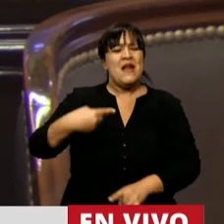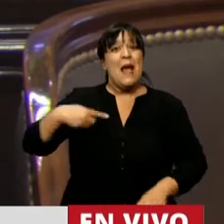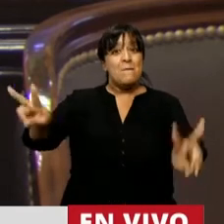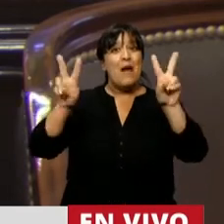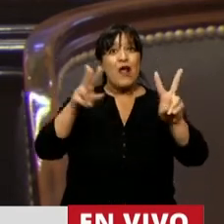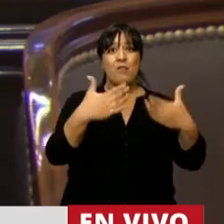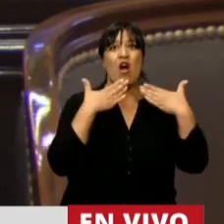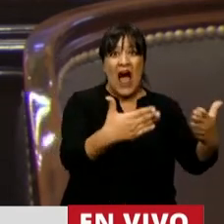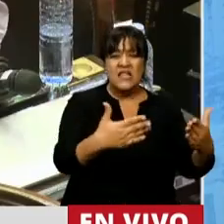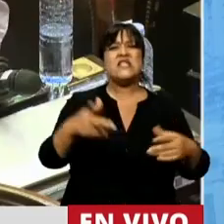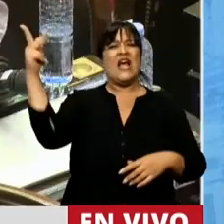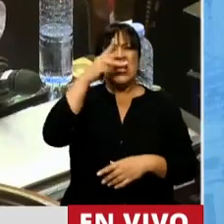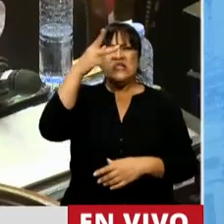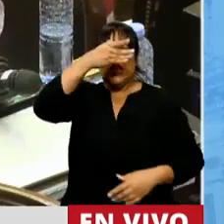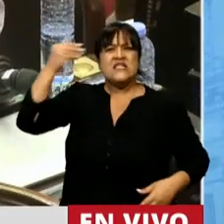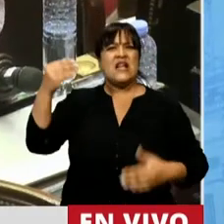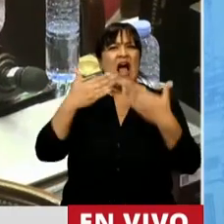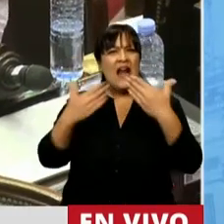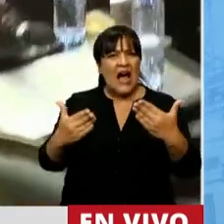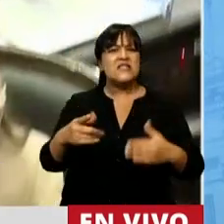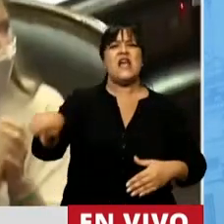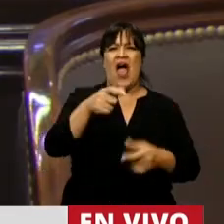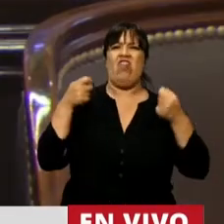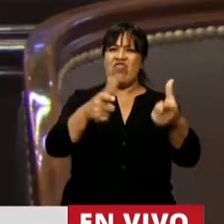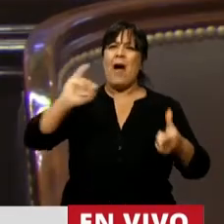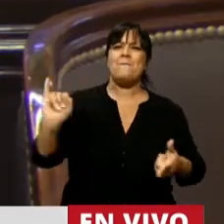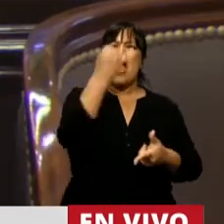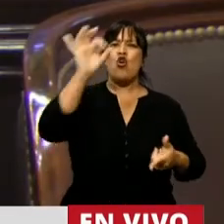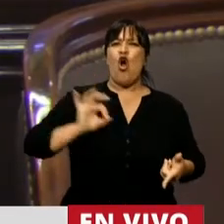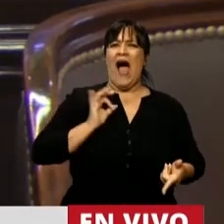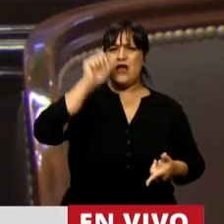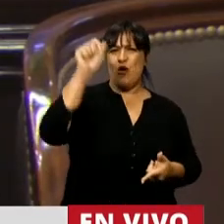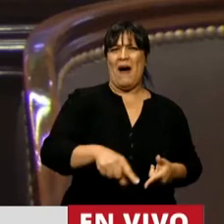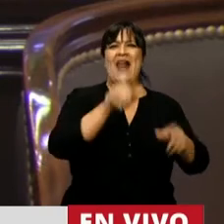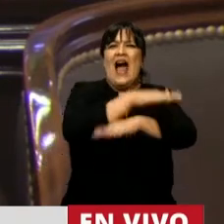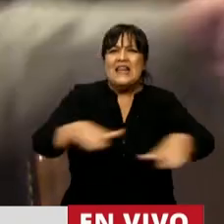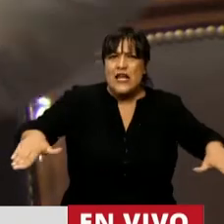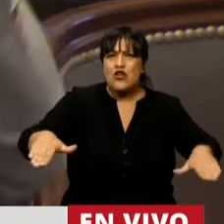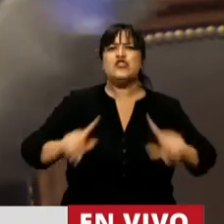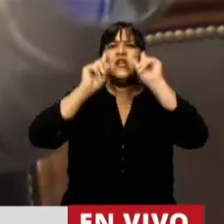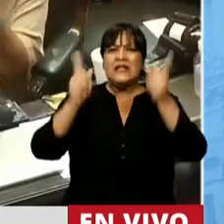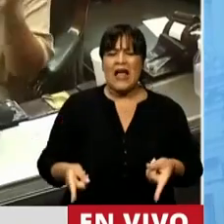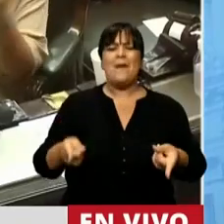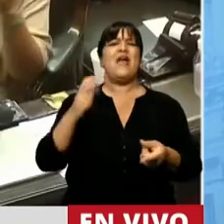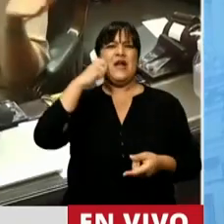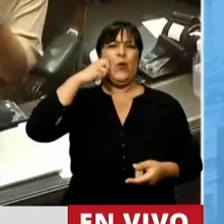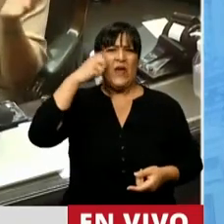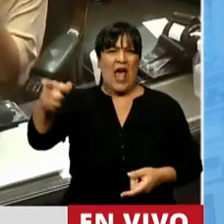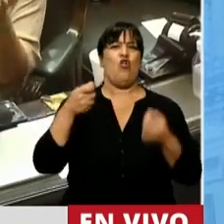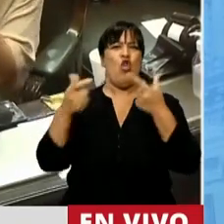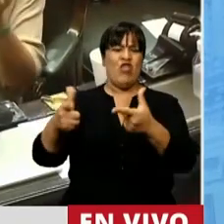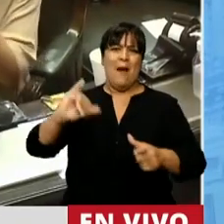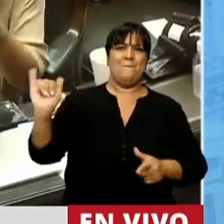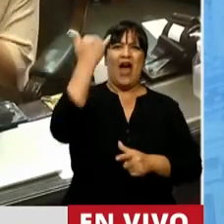y el kirchnerismo el que le dio los mejores años a nuestros niños ya nuestros viejos los